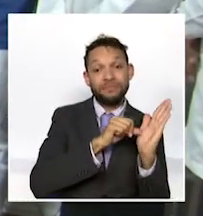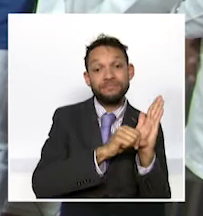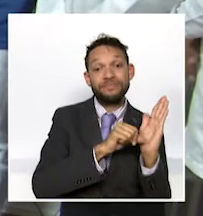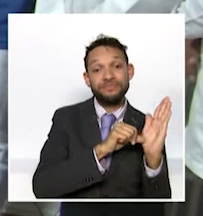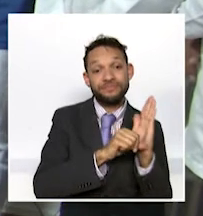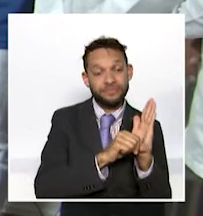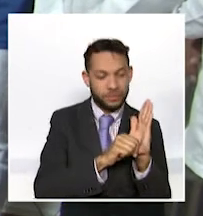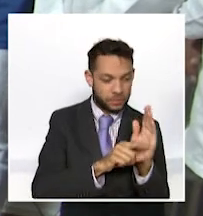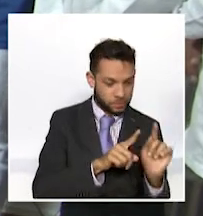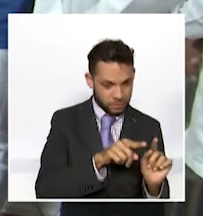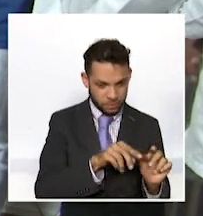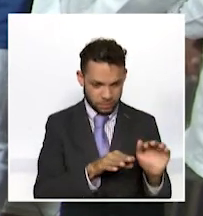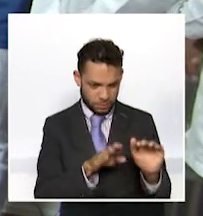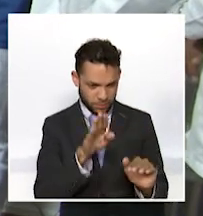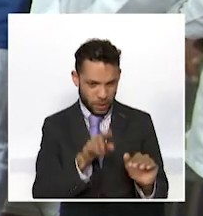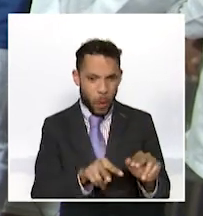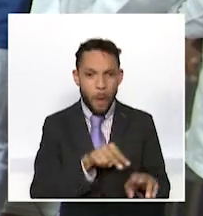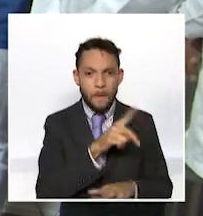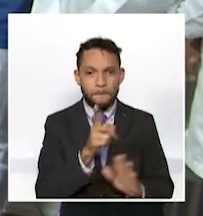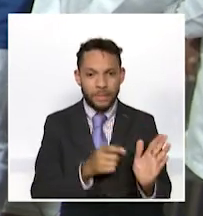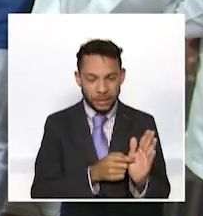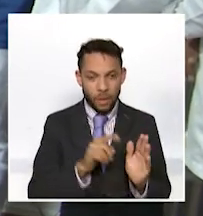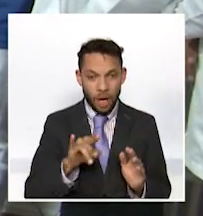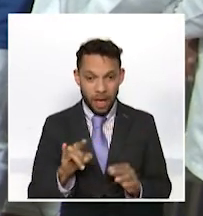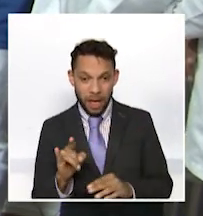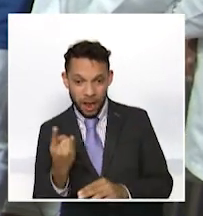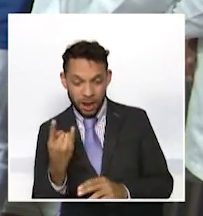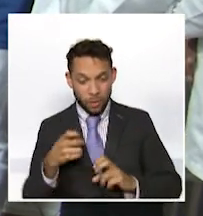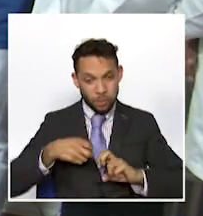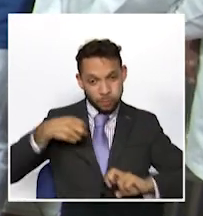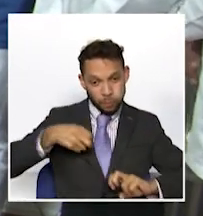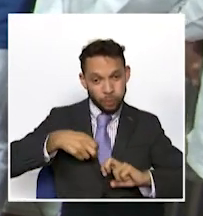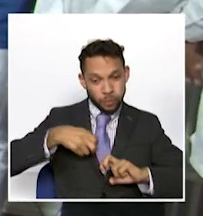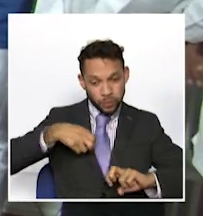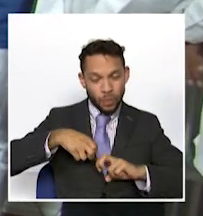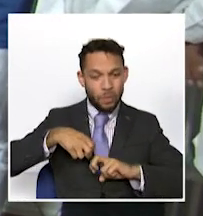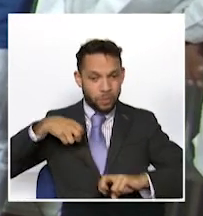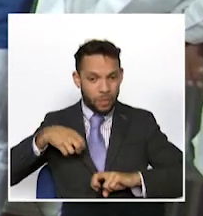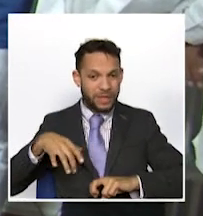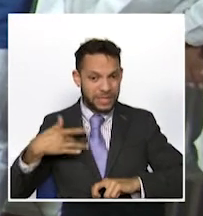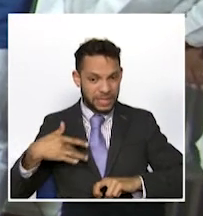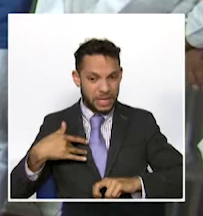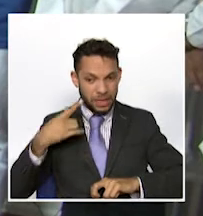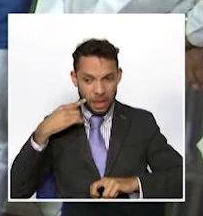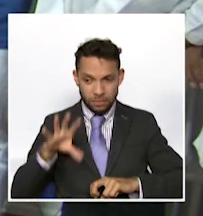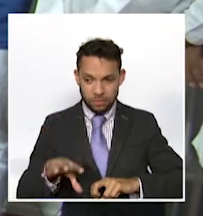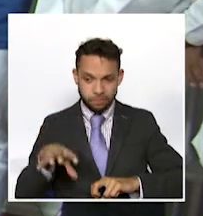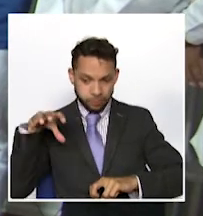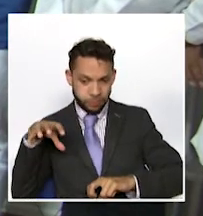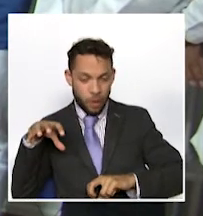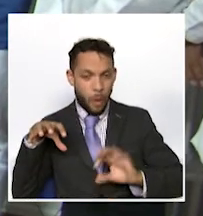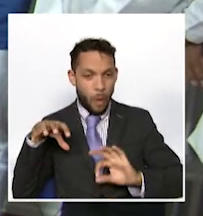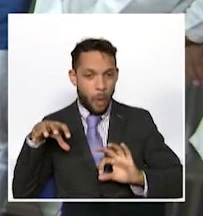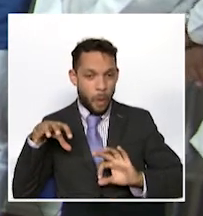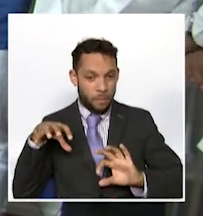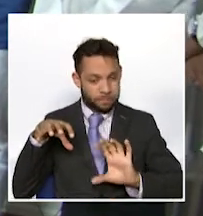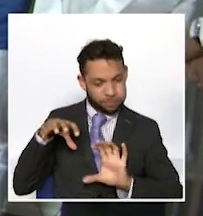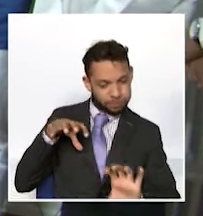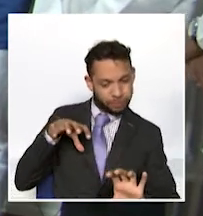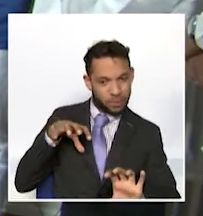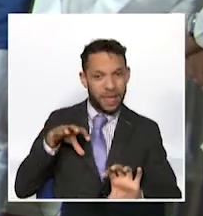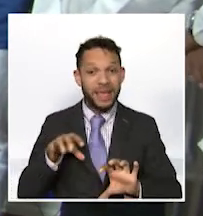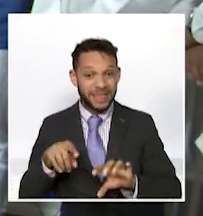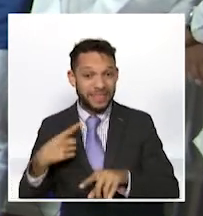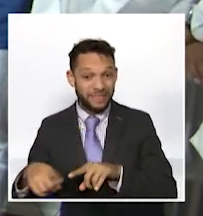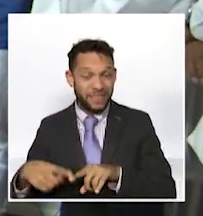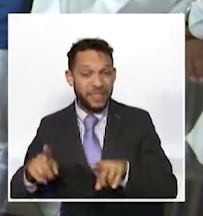a observar que cuando hay escoliosis, un músculo lumbal siempre lo vamos a ver más prominente. Las corvas en